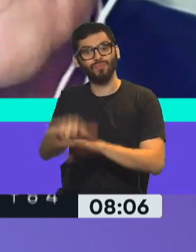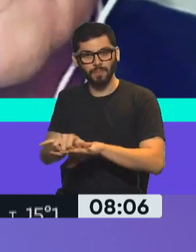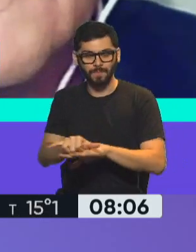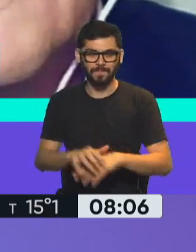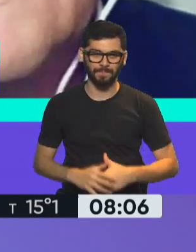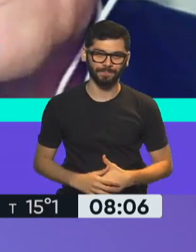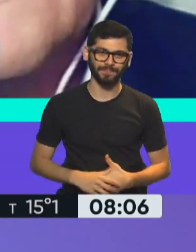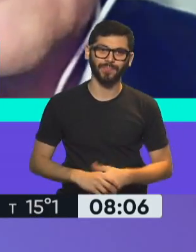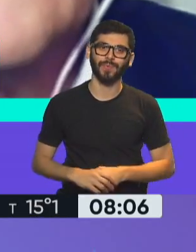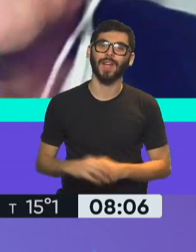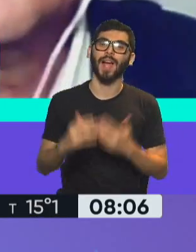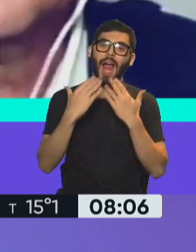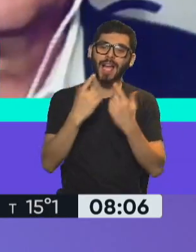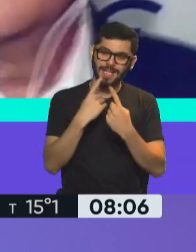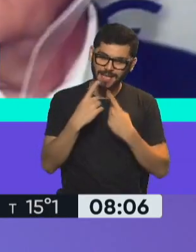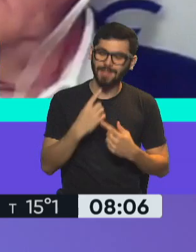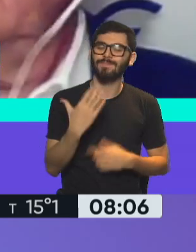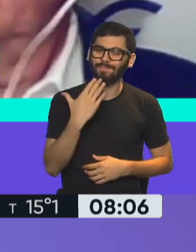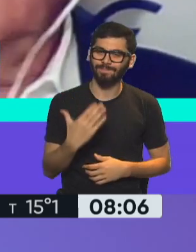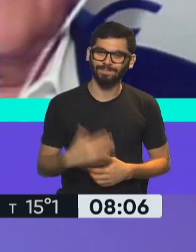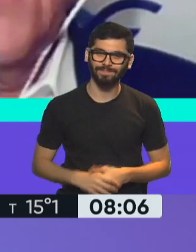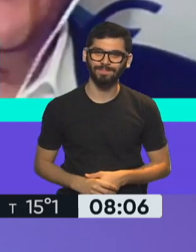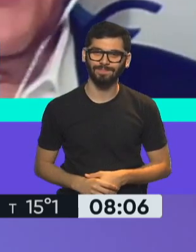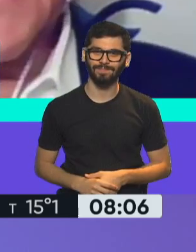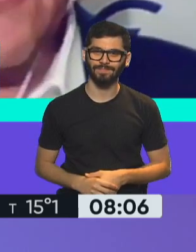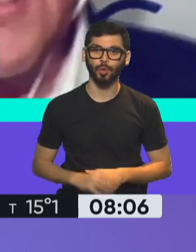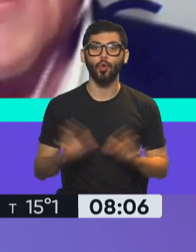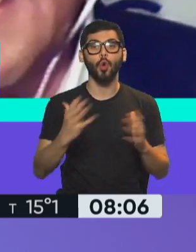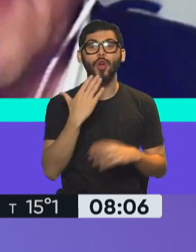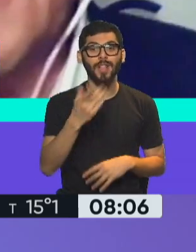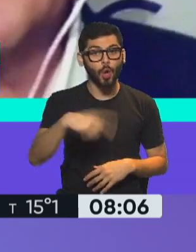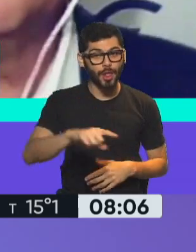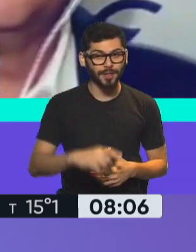minutos, muy amable. No, gracias a ustedes. Hasta la vuelta.